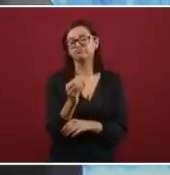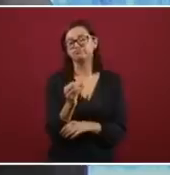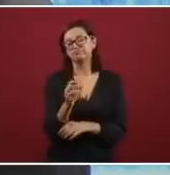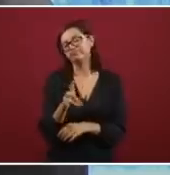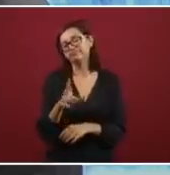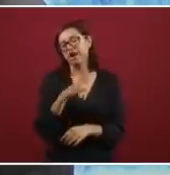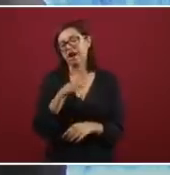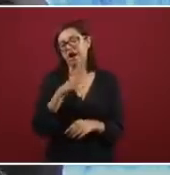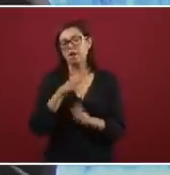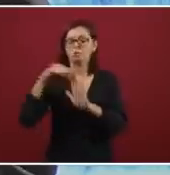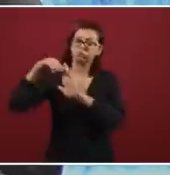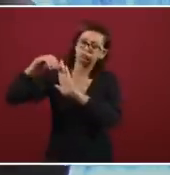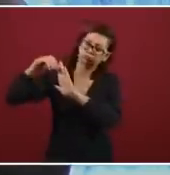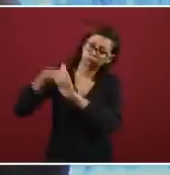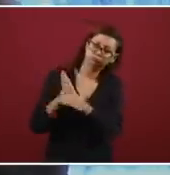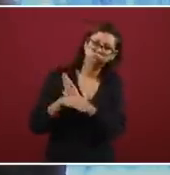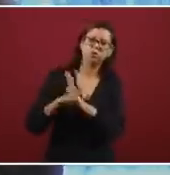planteando